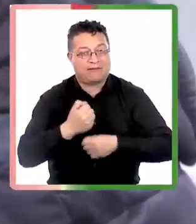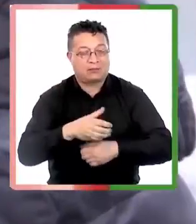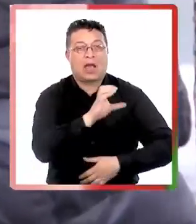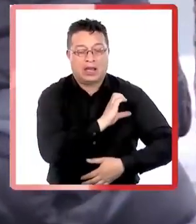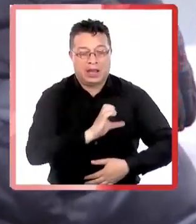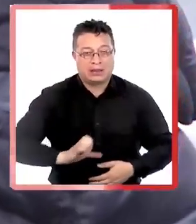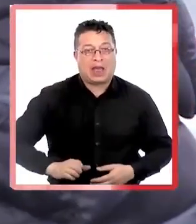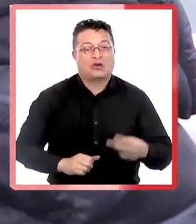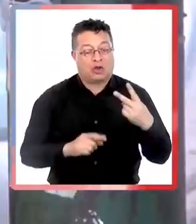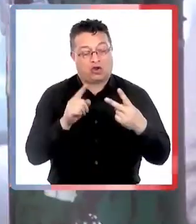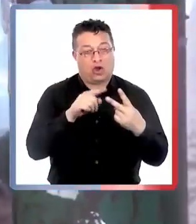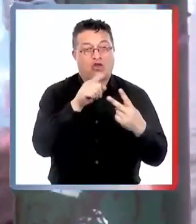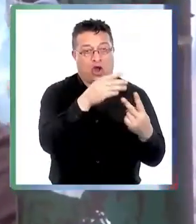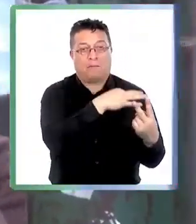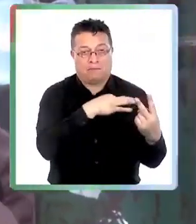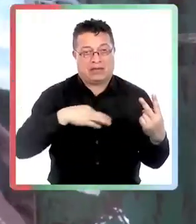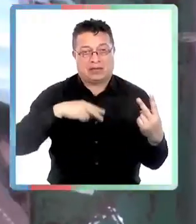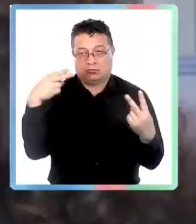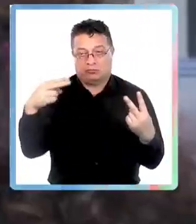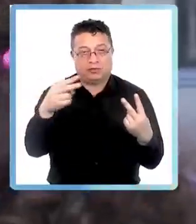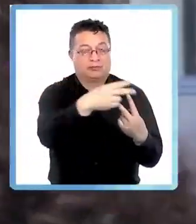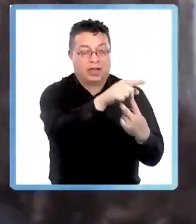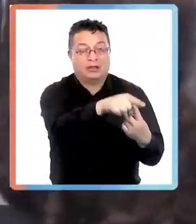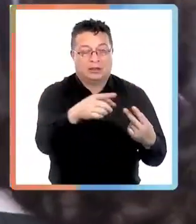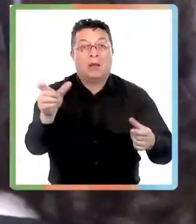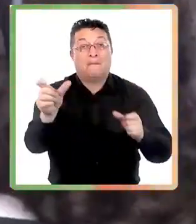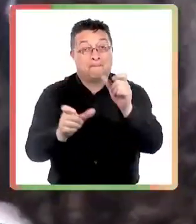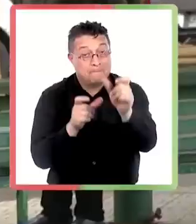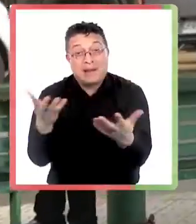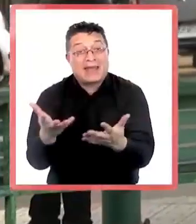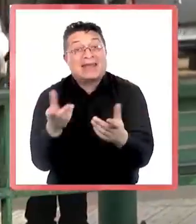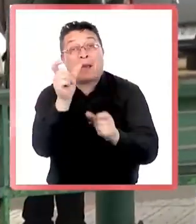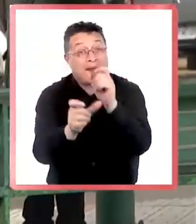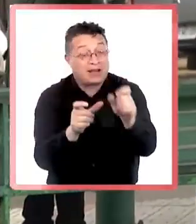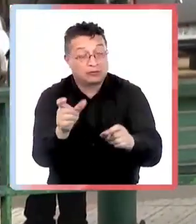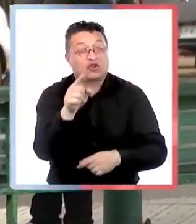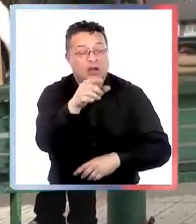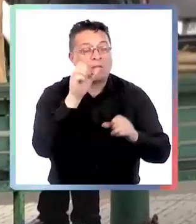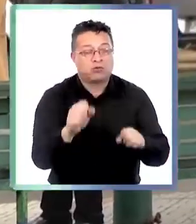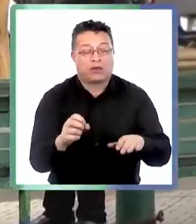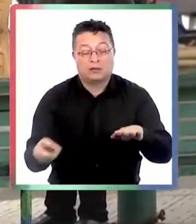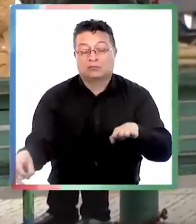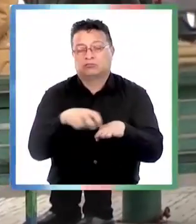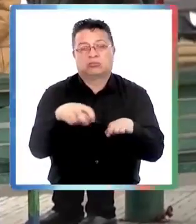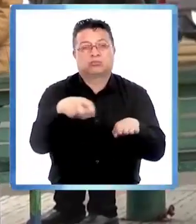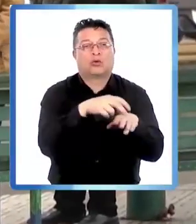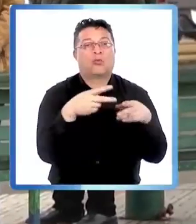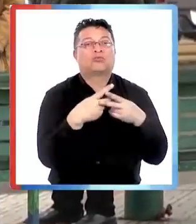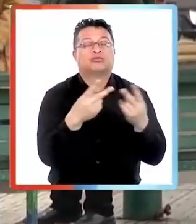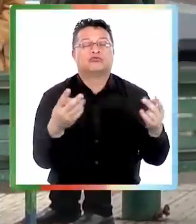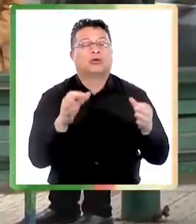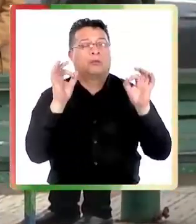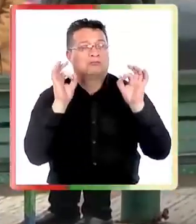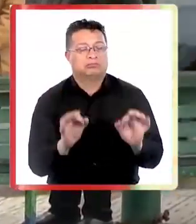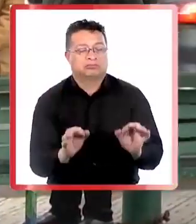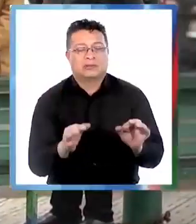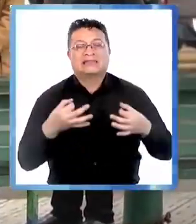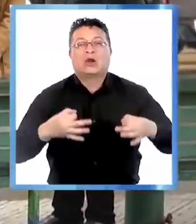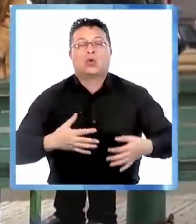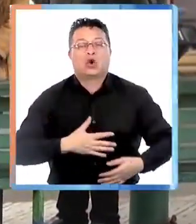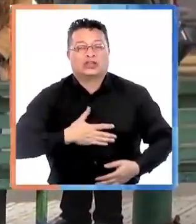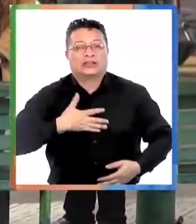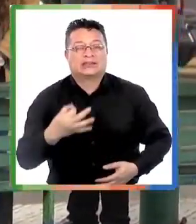trabajando desde el Estado y desde los dos ministerios para que el usuario y la usuaria pueda tomar el transporte público de buena